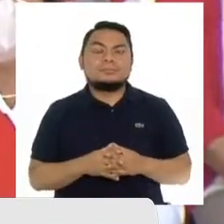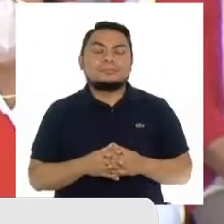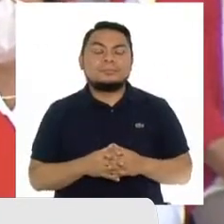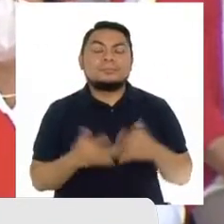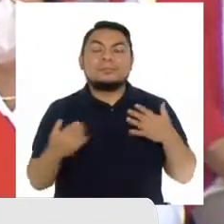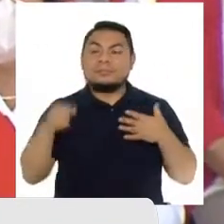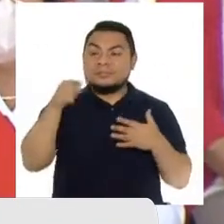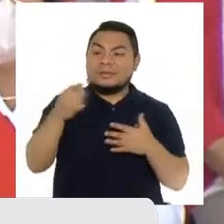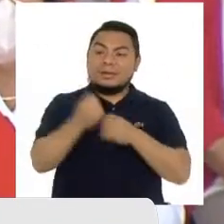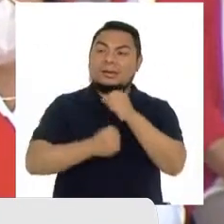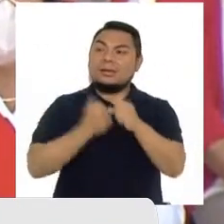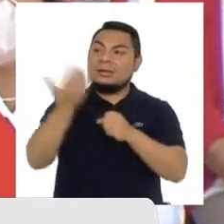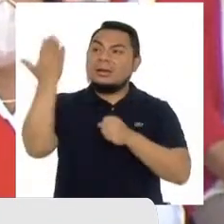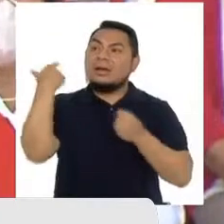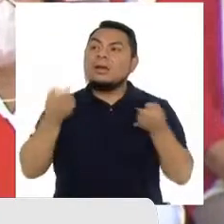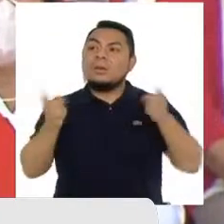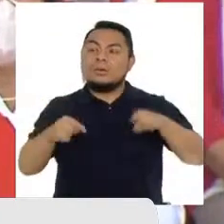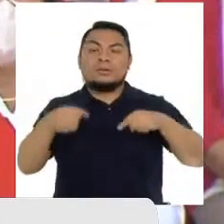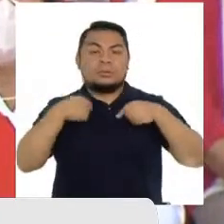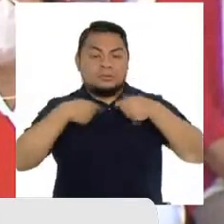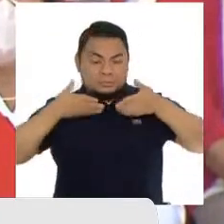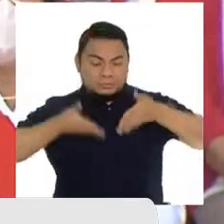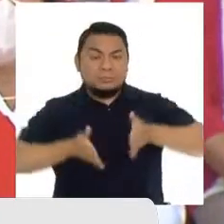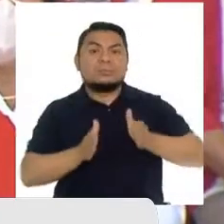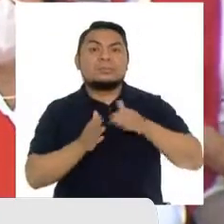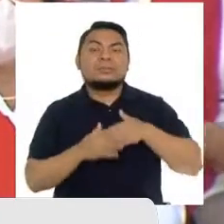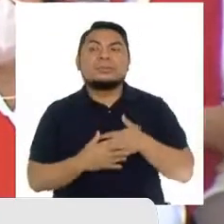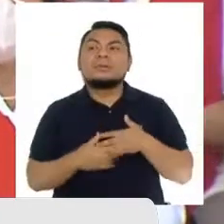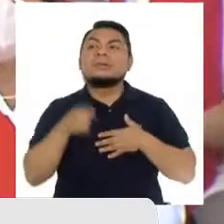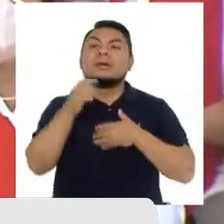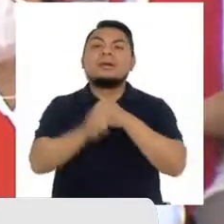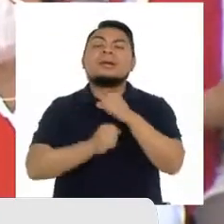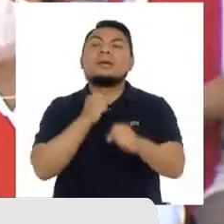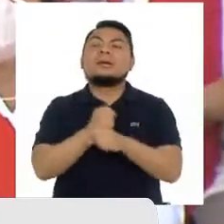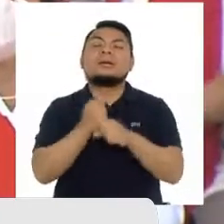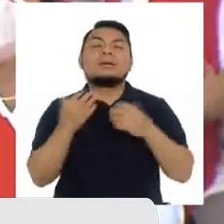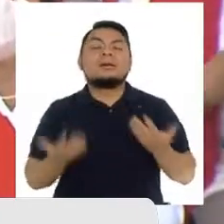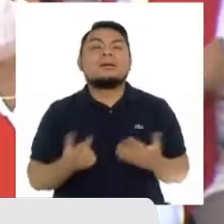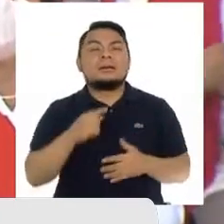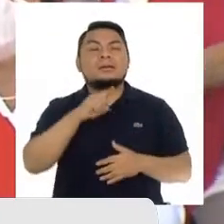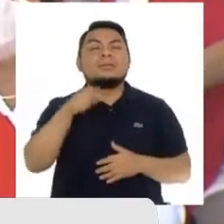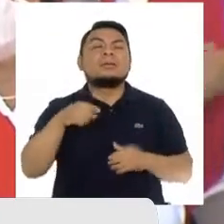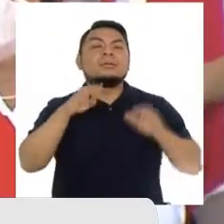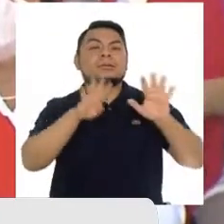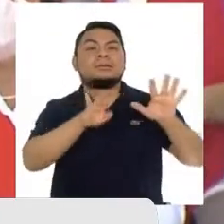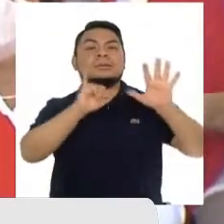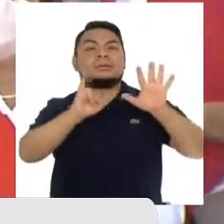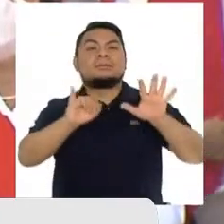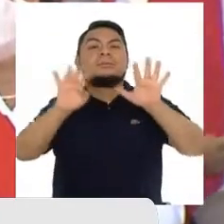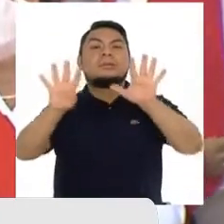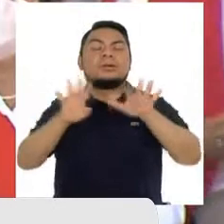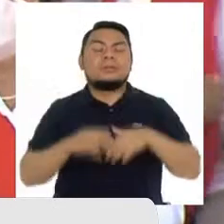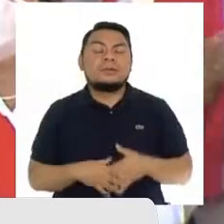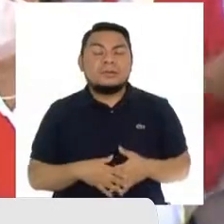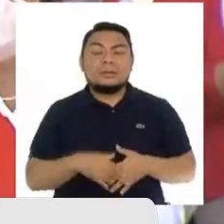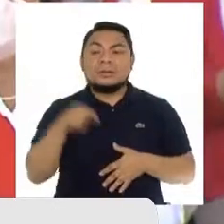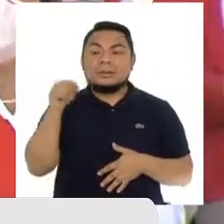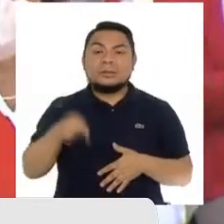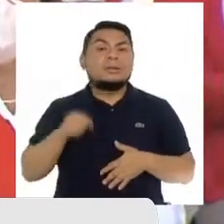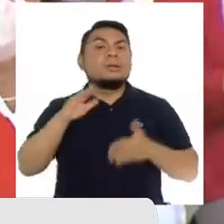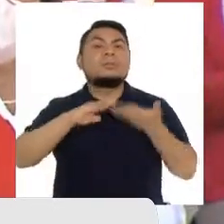en aquel año mientras yo nacía en el año 9 en el año 69 este